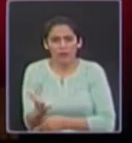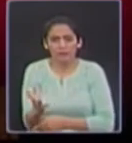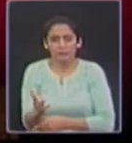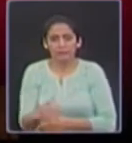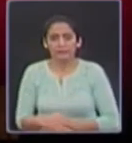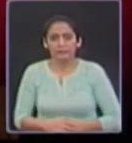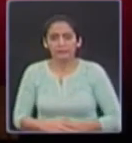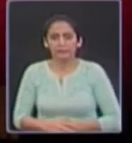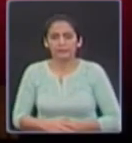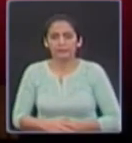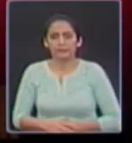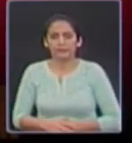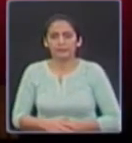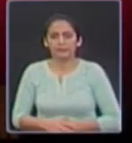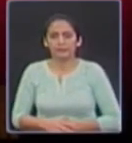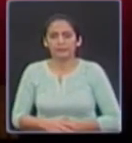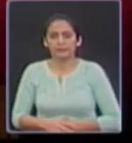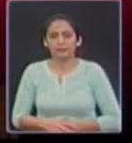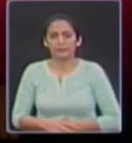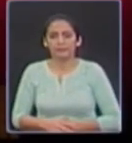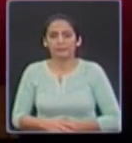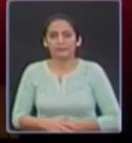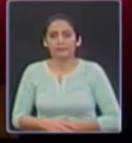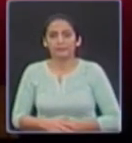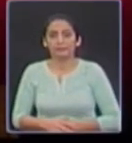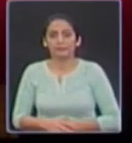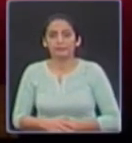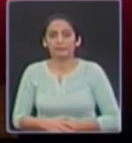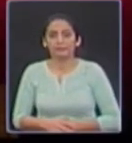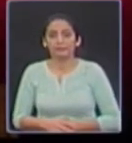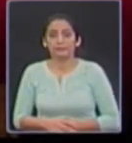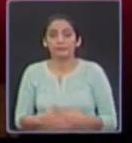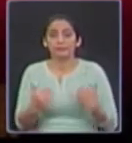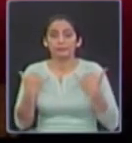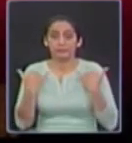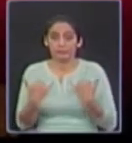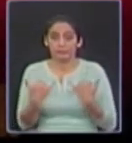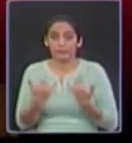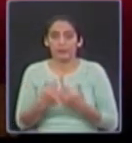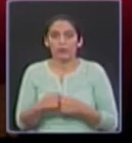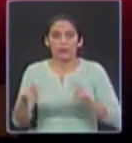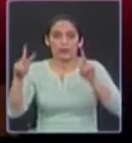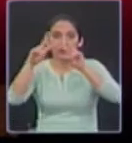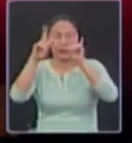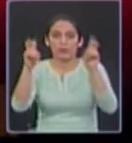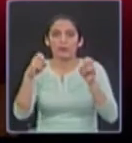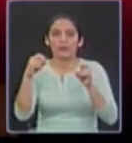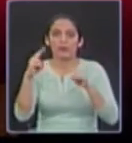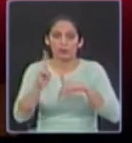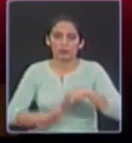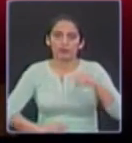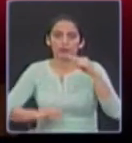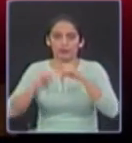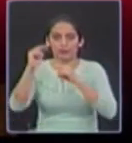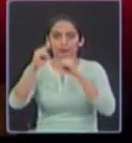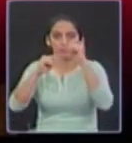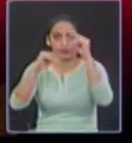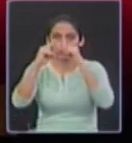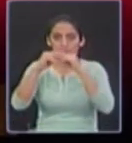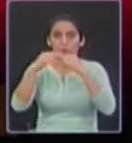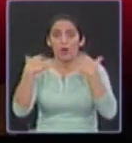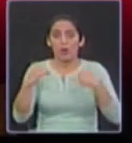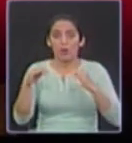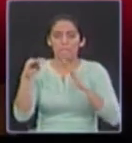En el área economista de la industria de la construcción, que se dice ha sido una de las más golpeadas,